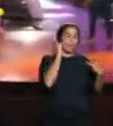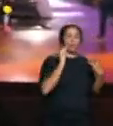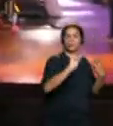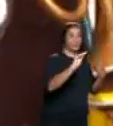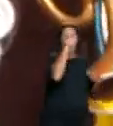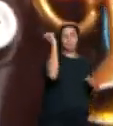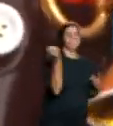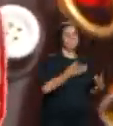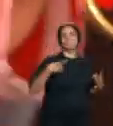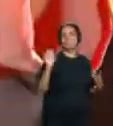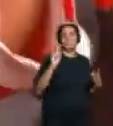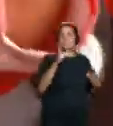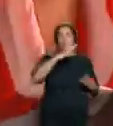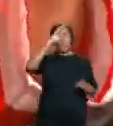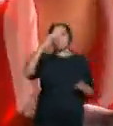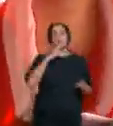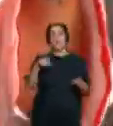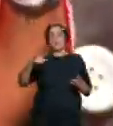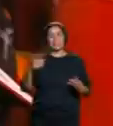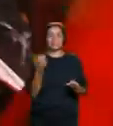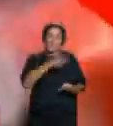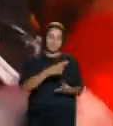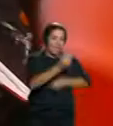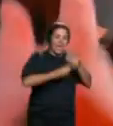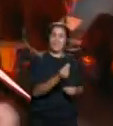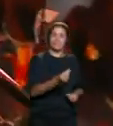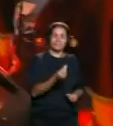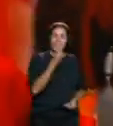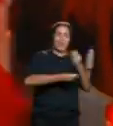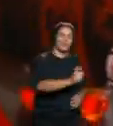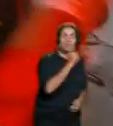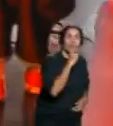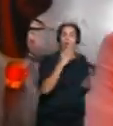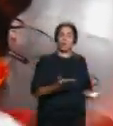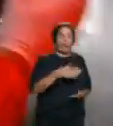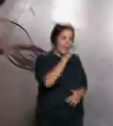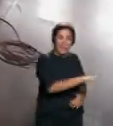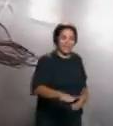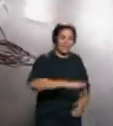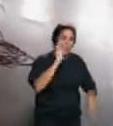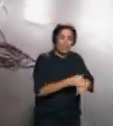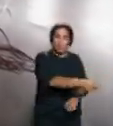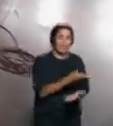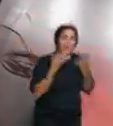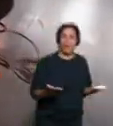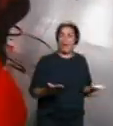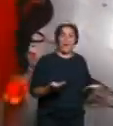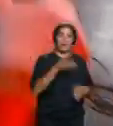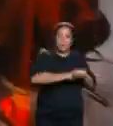abuelos. ¿Cómo puede un padre cometer esa locura? ¿Qué culpa tendrían esas